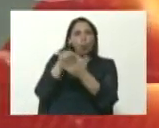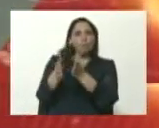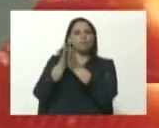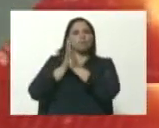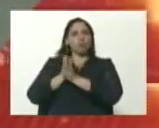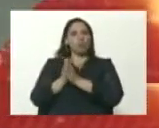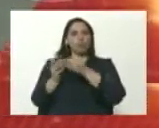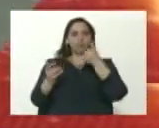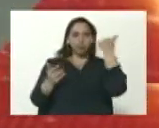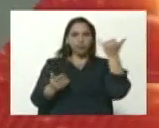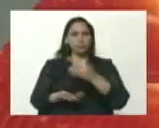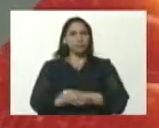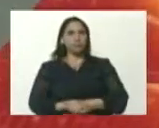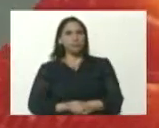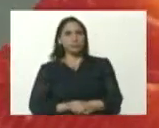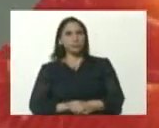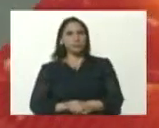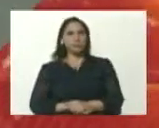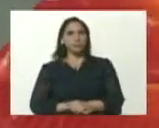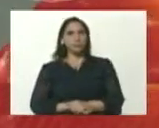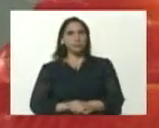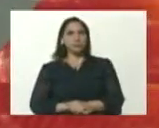adelante.